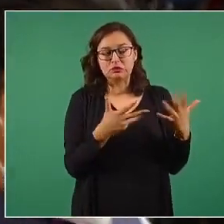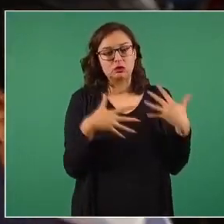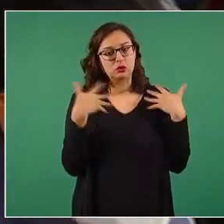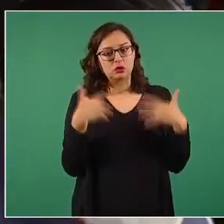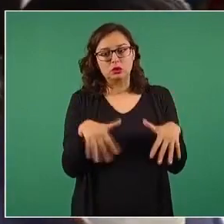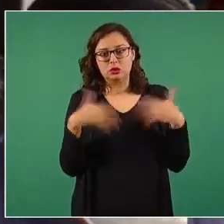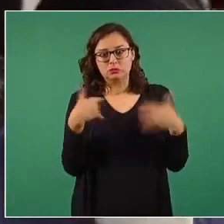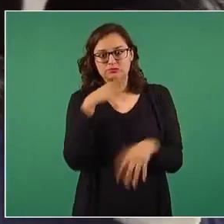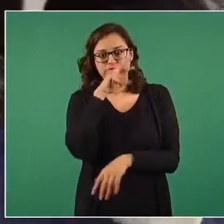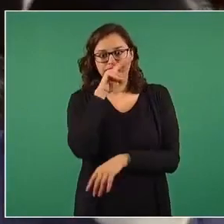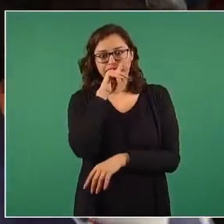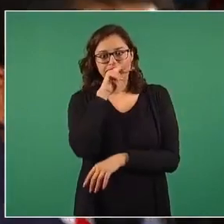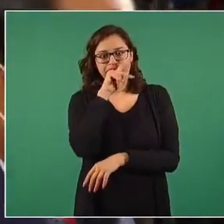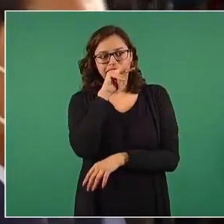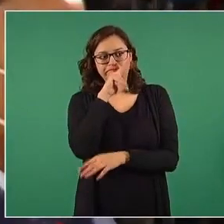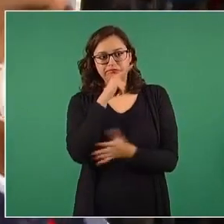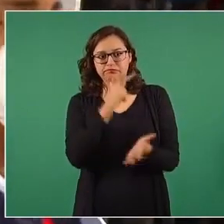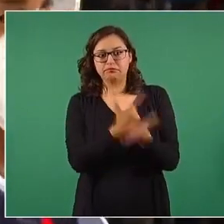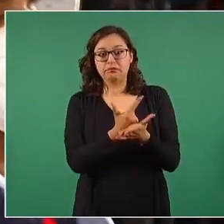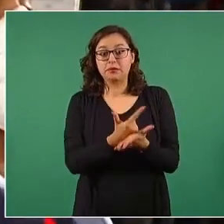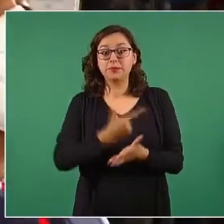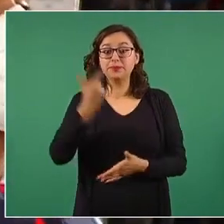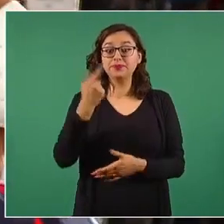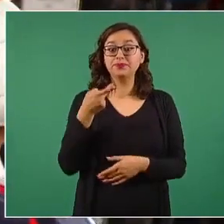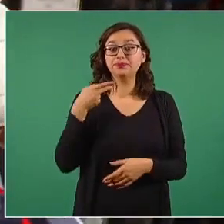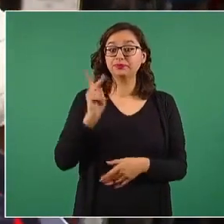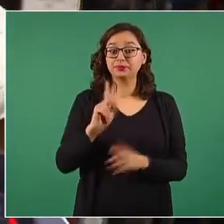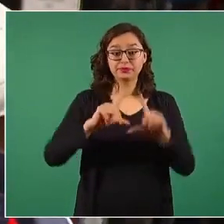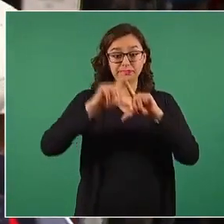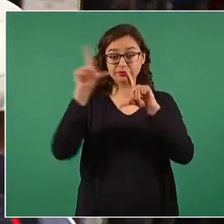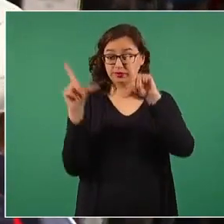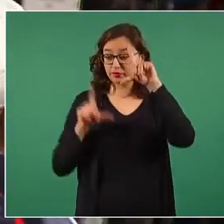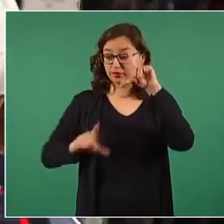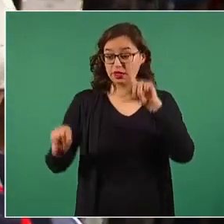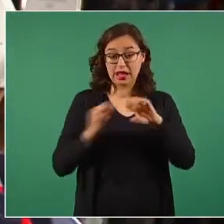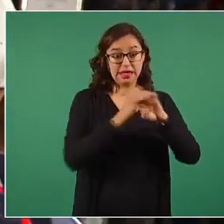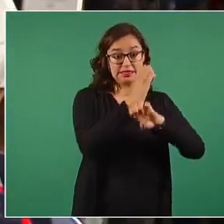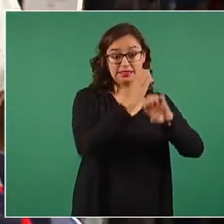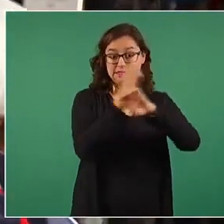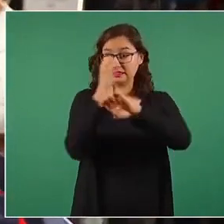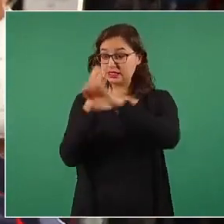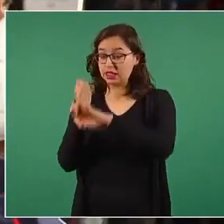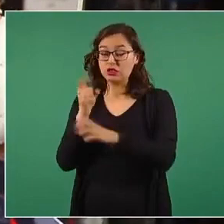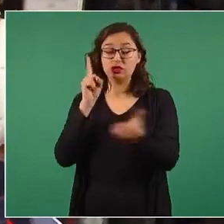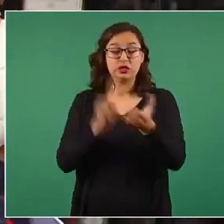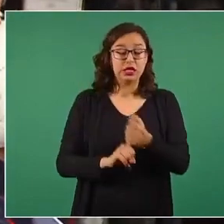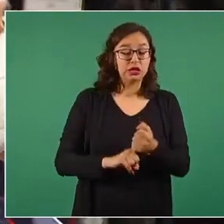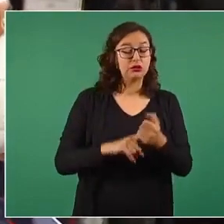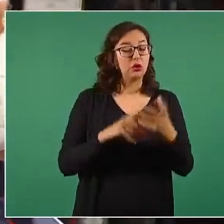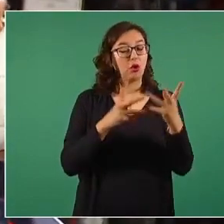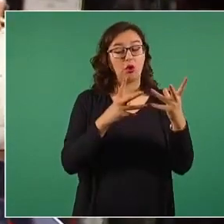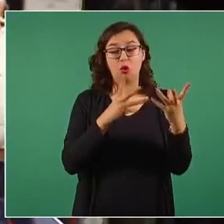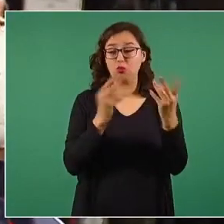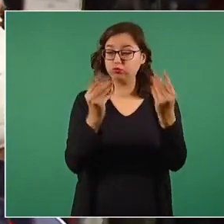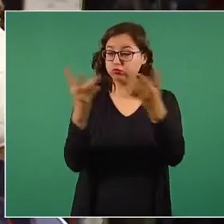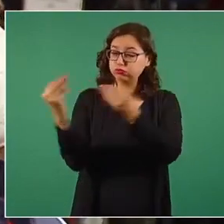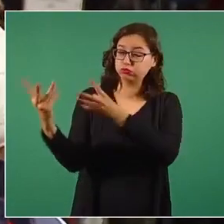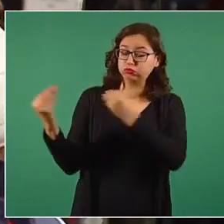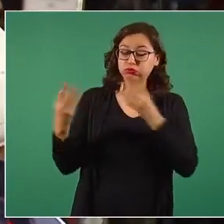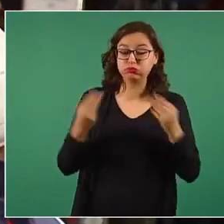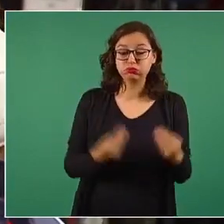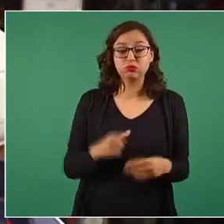de verdad preocupante, pero se dan en todos los estados, en todos los municipios, por gobernantes y por otro tipo